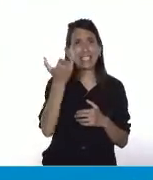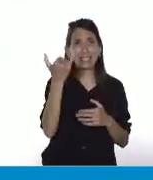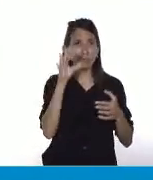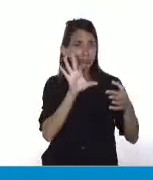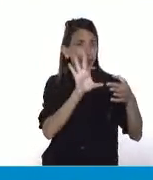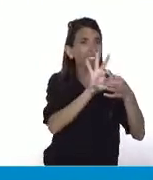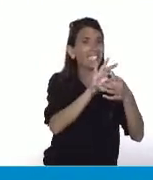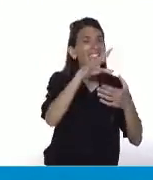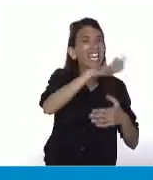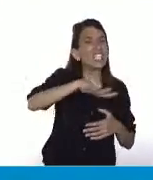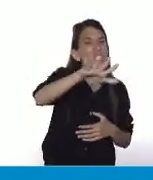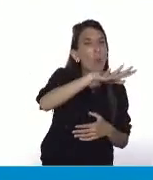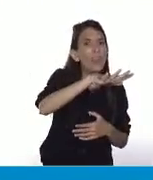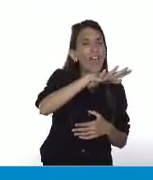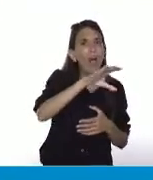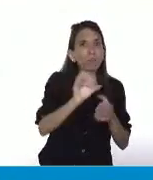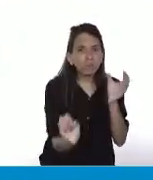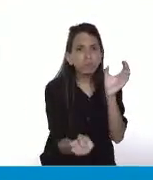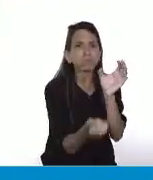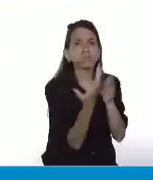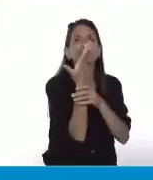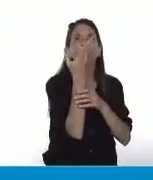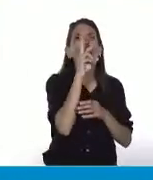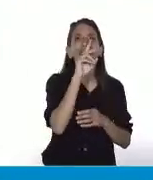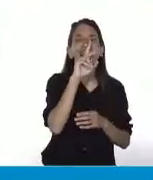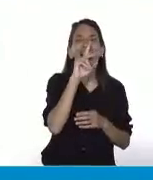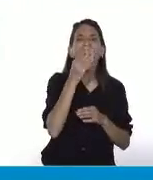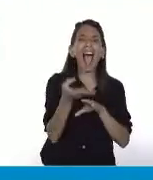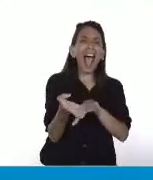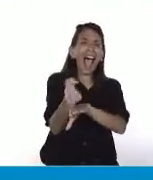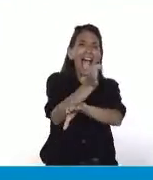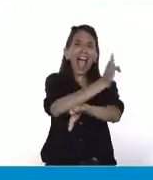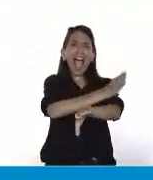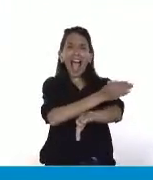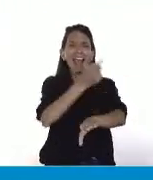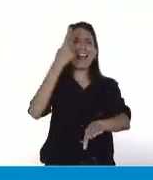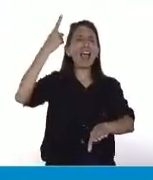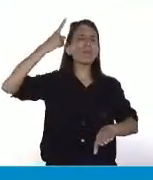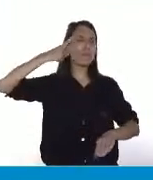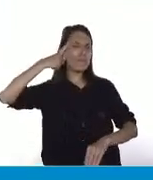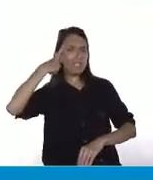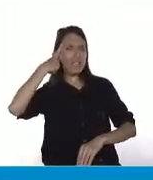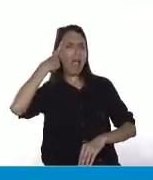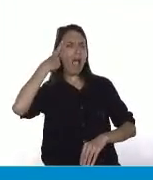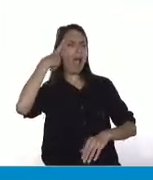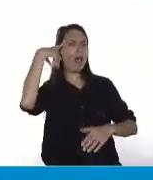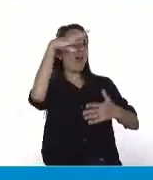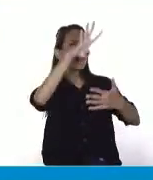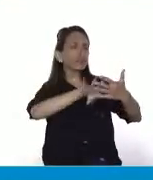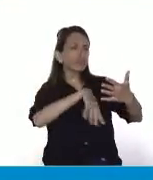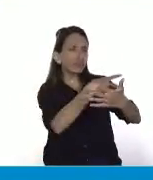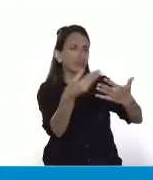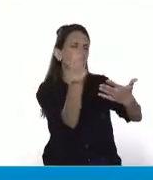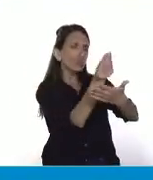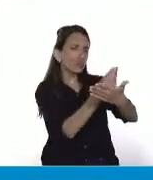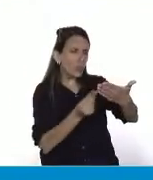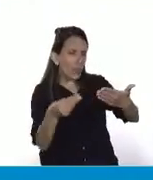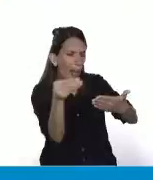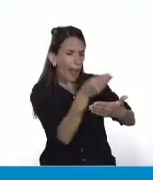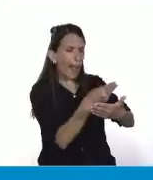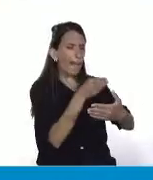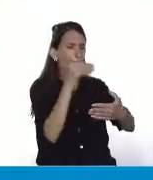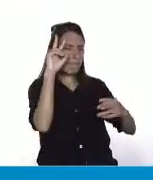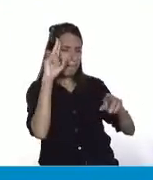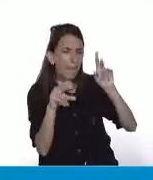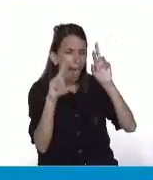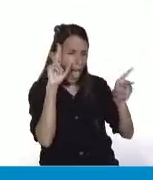fundada, pero antes fue pensada, fue diseñada, fue programada, y a